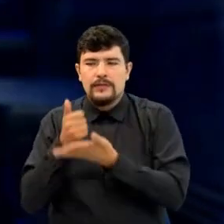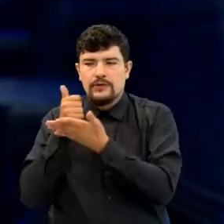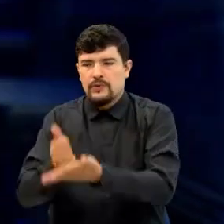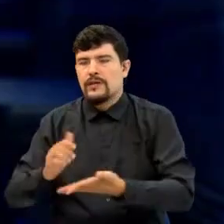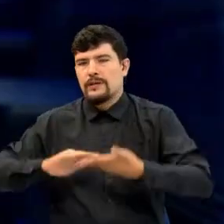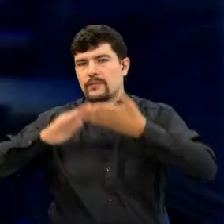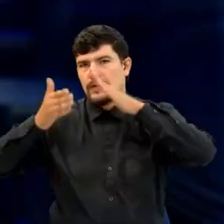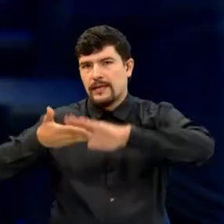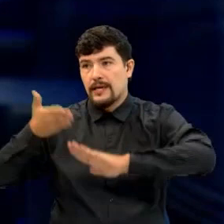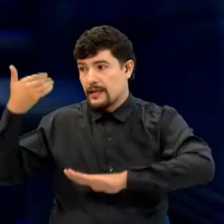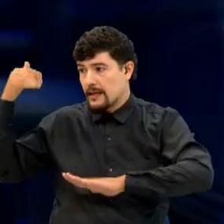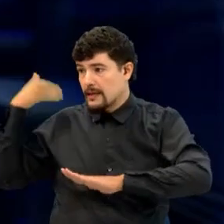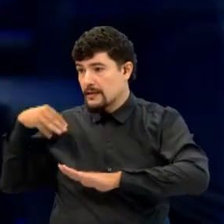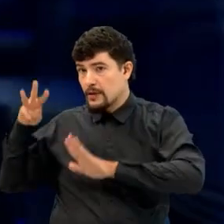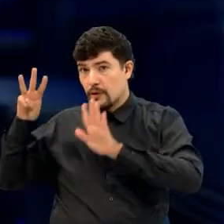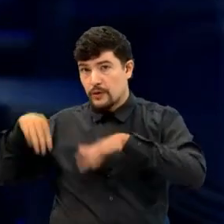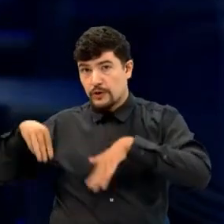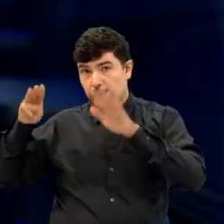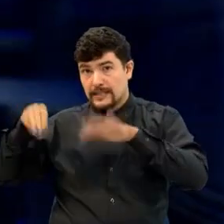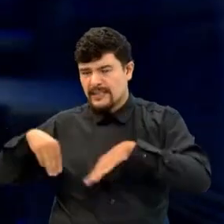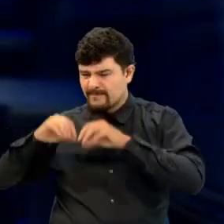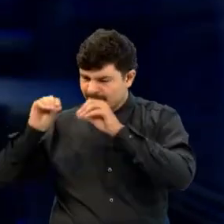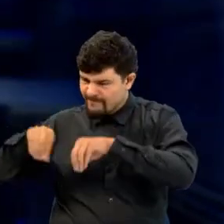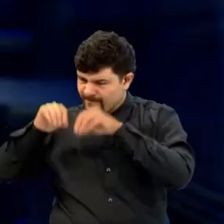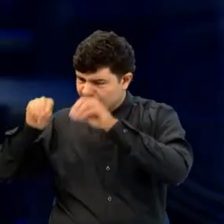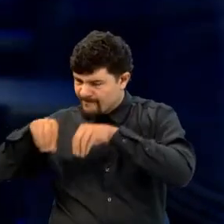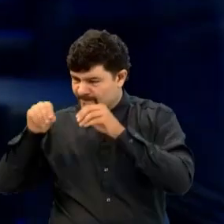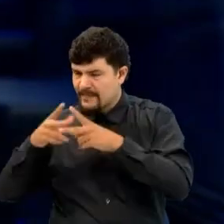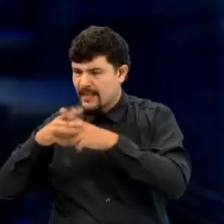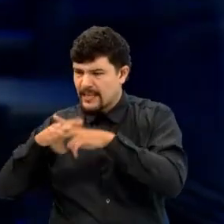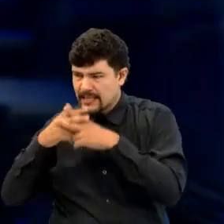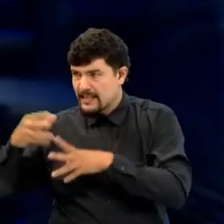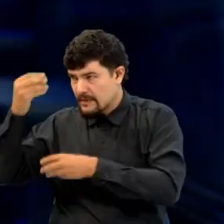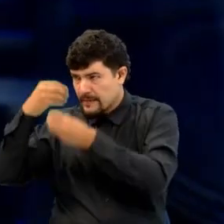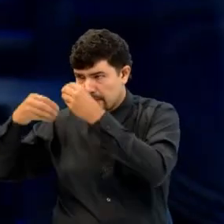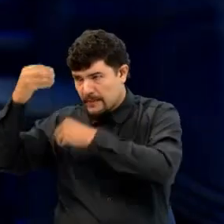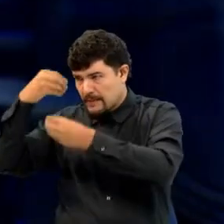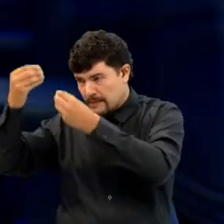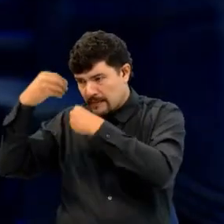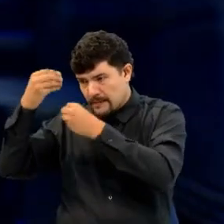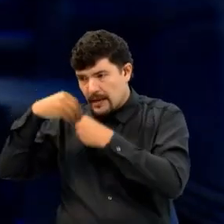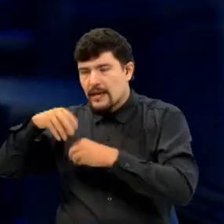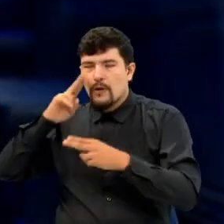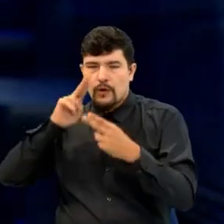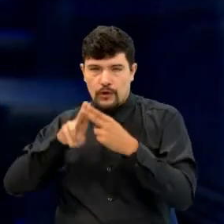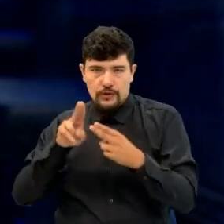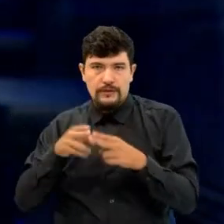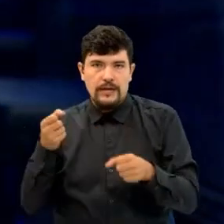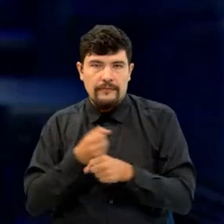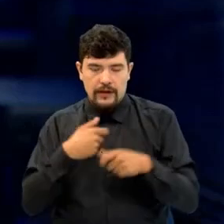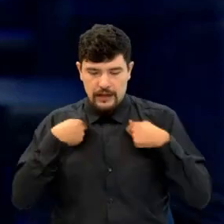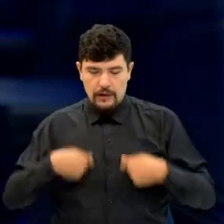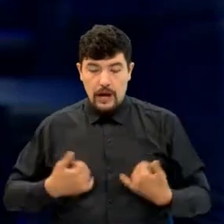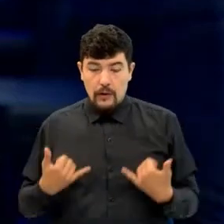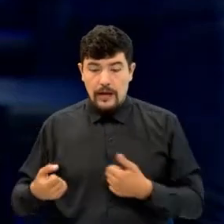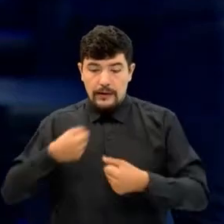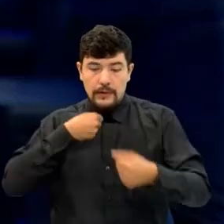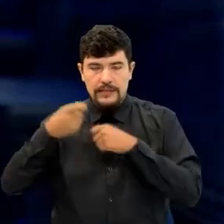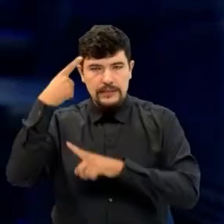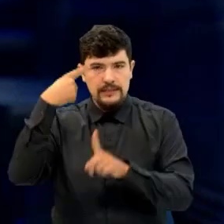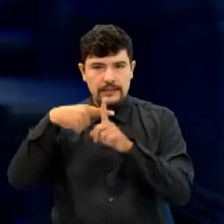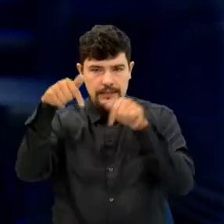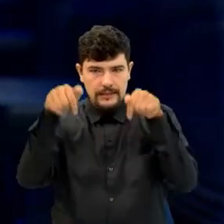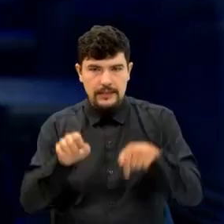cerca de 8 meses participaron de capacitaciones y talleres lúdicos que permitieron conocer más a fondo su labor. Esta es la nota positiva del día en